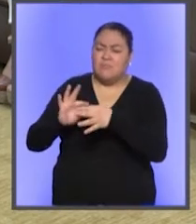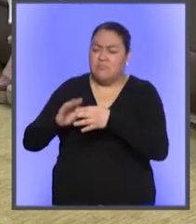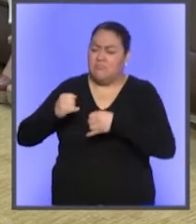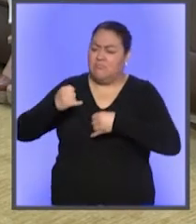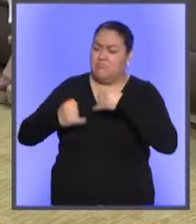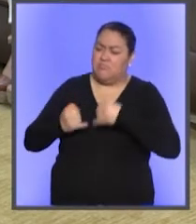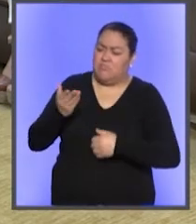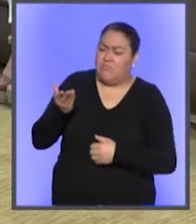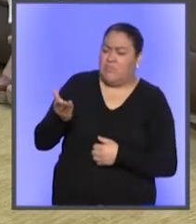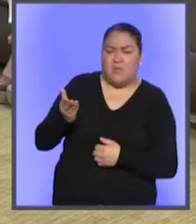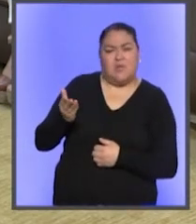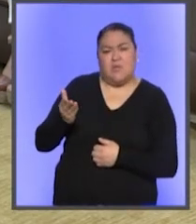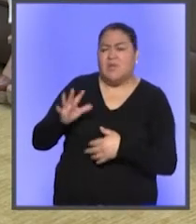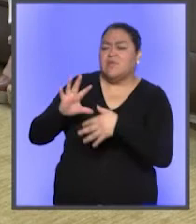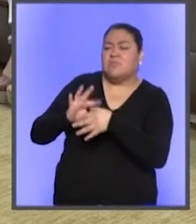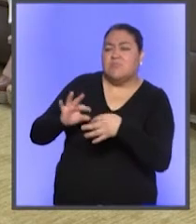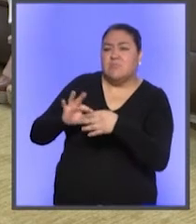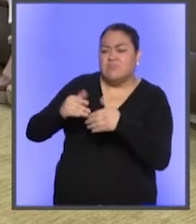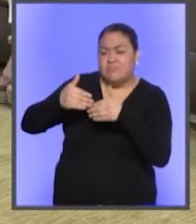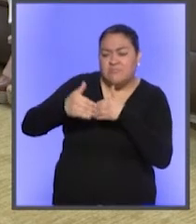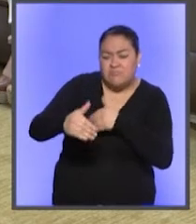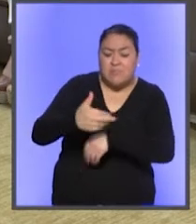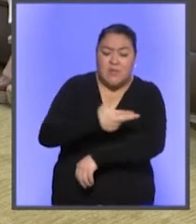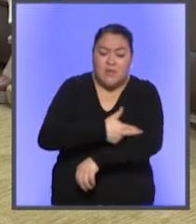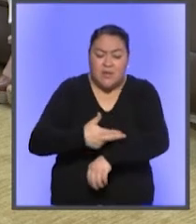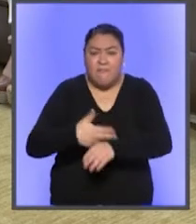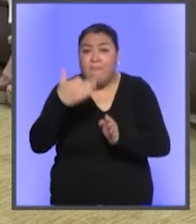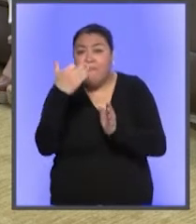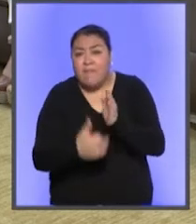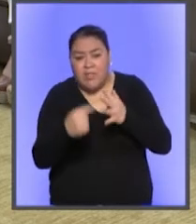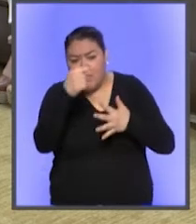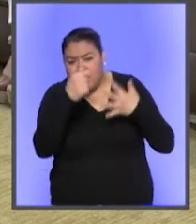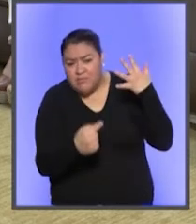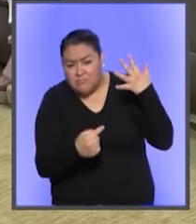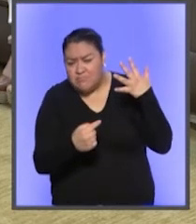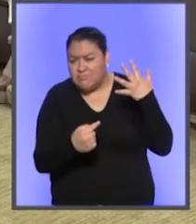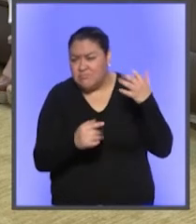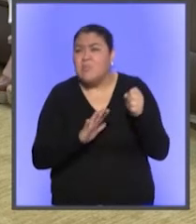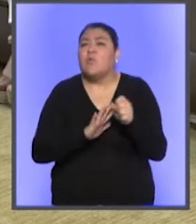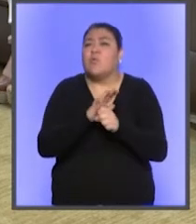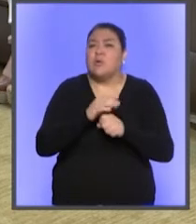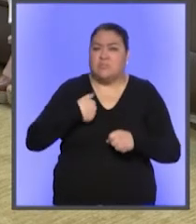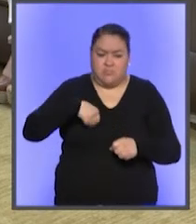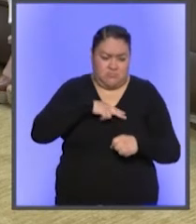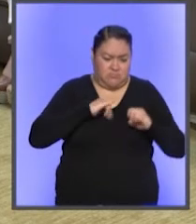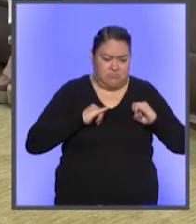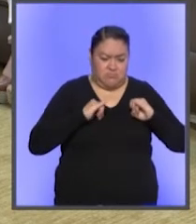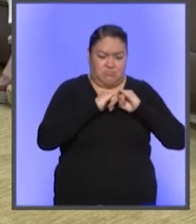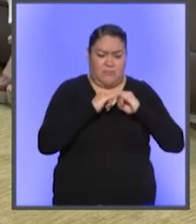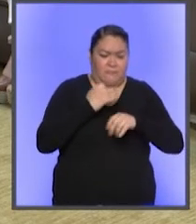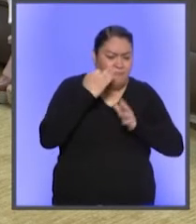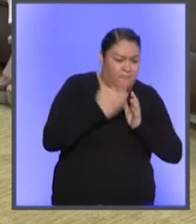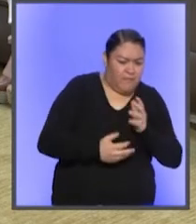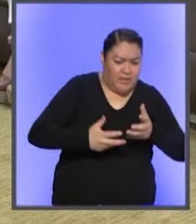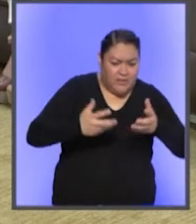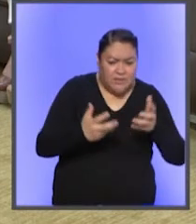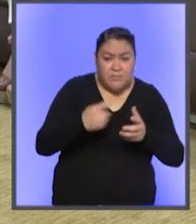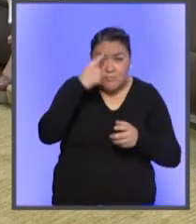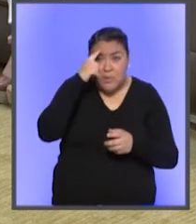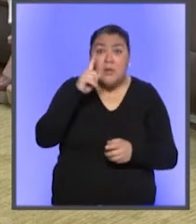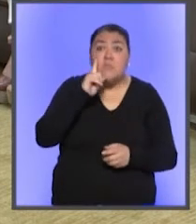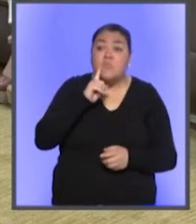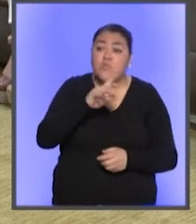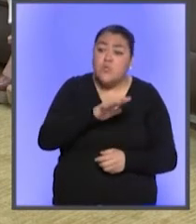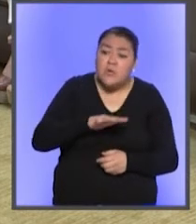su opinión sobre Qué acciones tenemos pendientes las instituciones para garantizar el